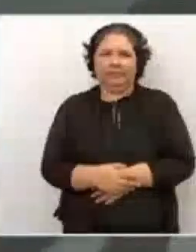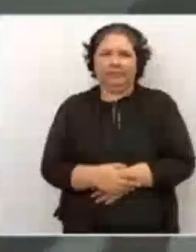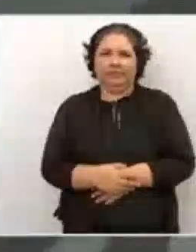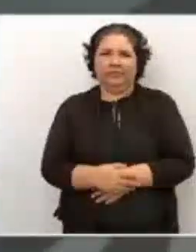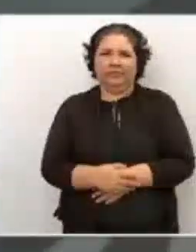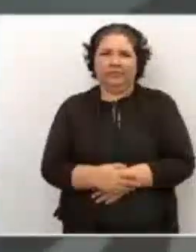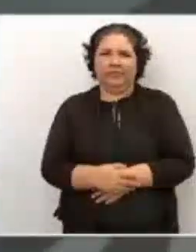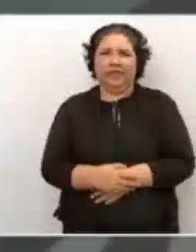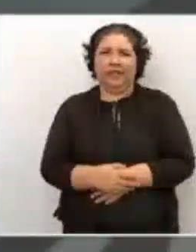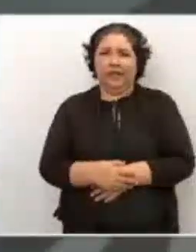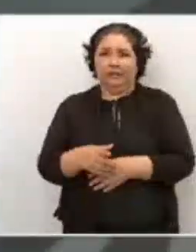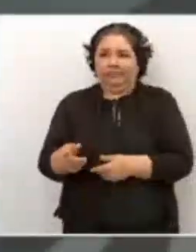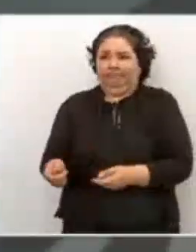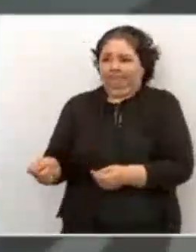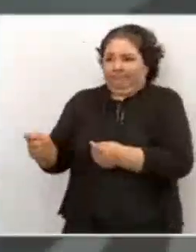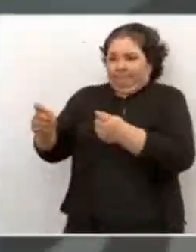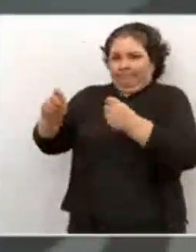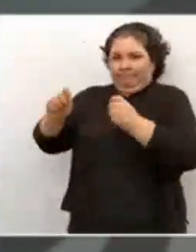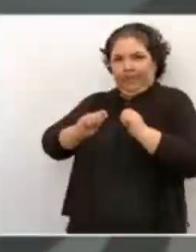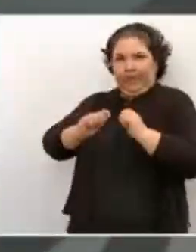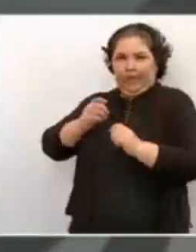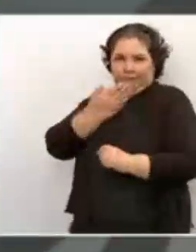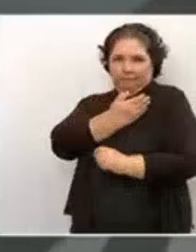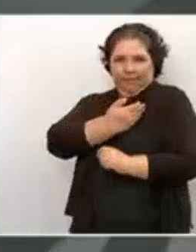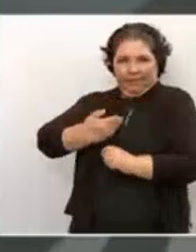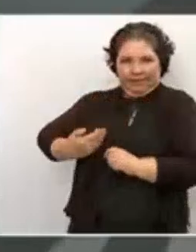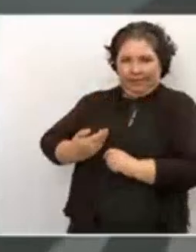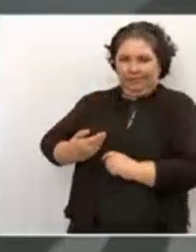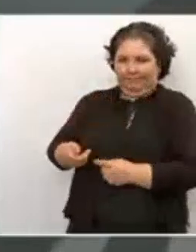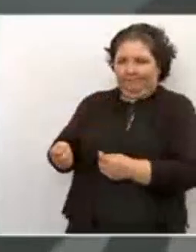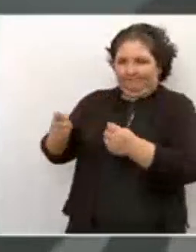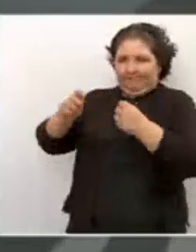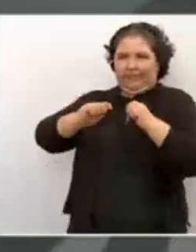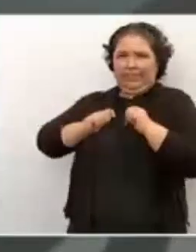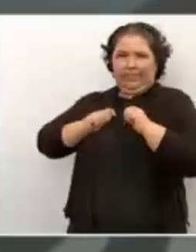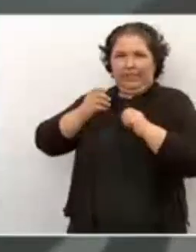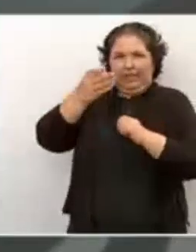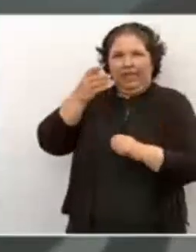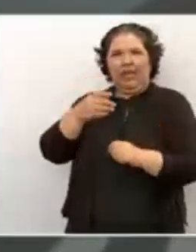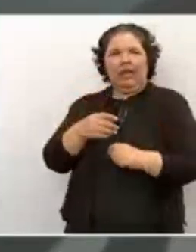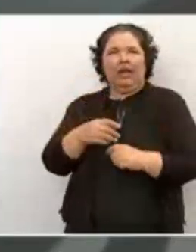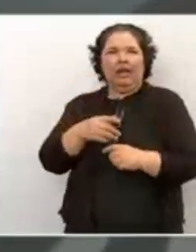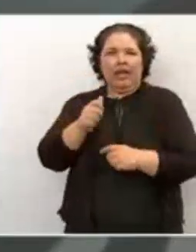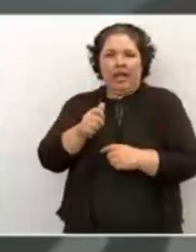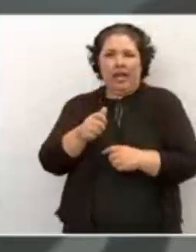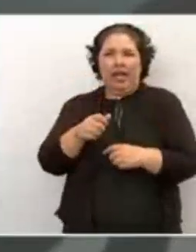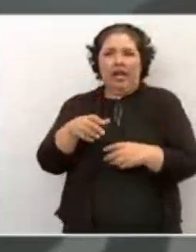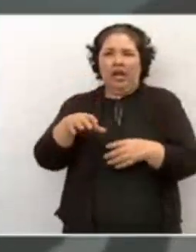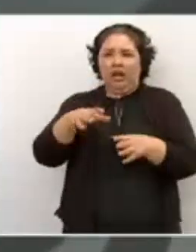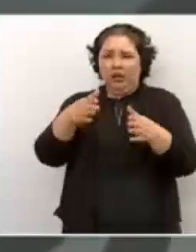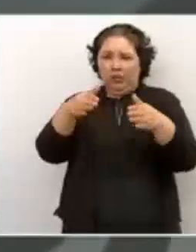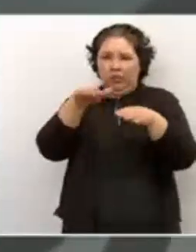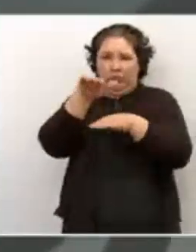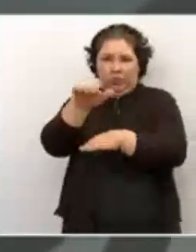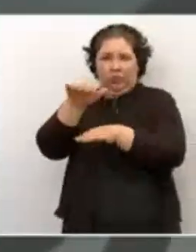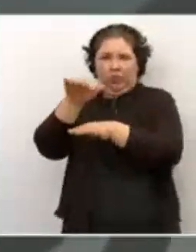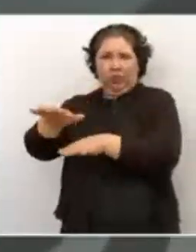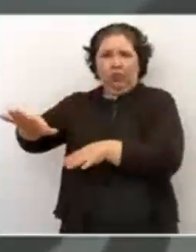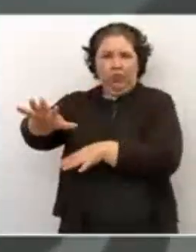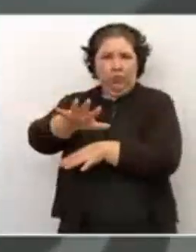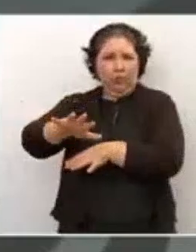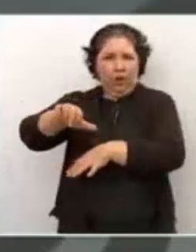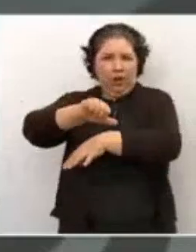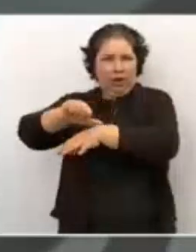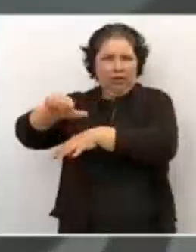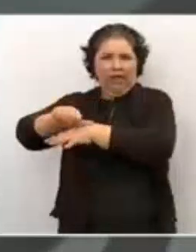La instrucción de nuestra presidenta Claudia Sheinbaum ha sido clara: que ningún quirófano esté cerrado, que ningún